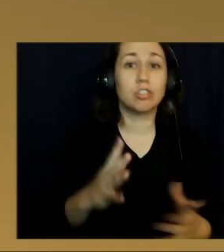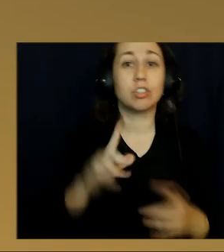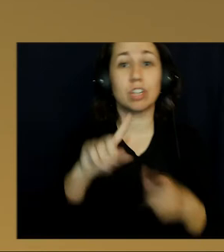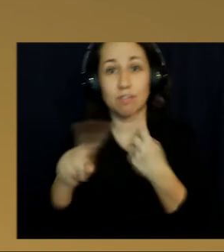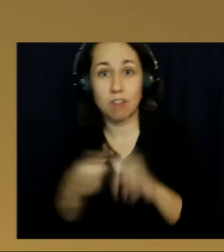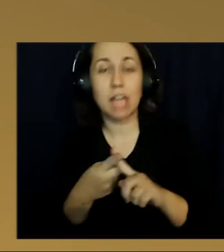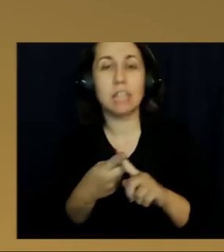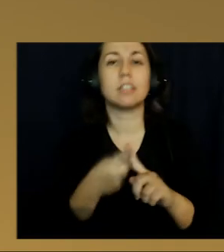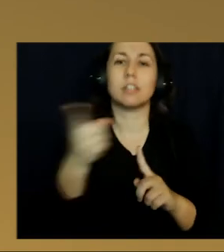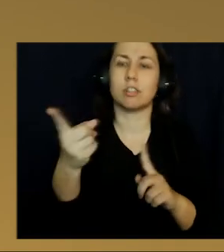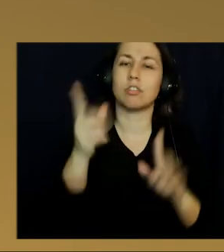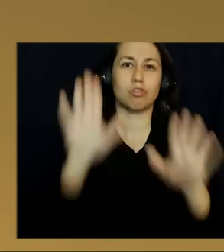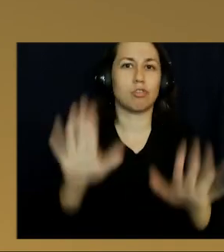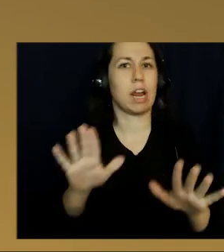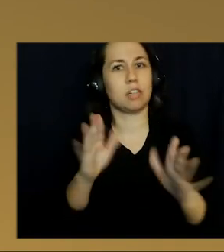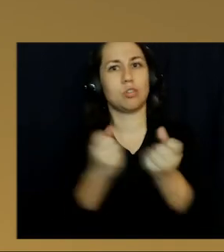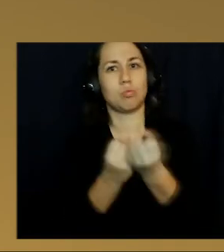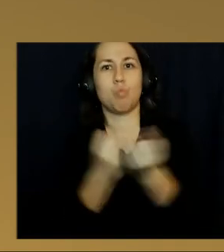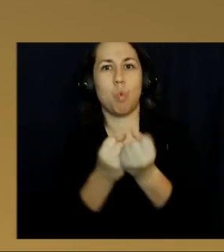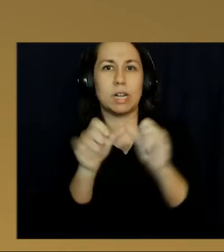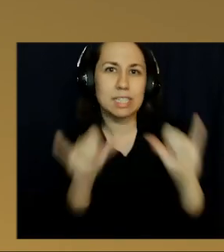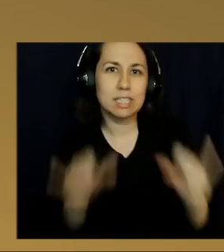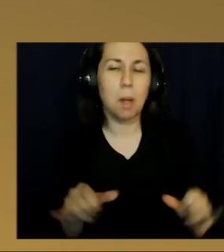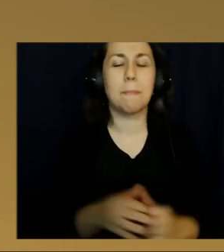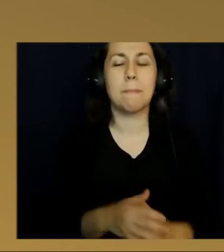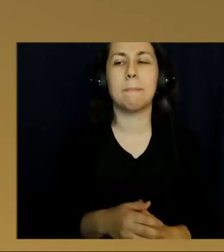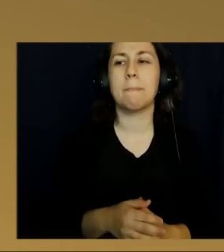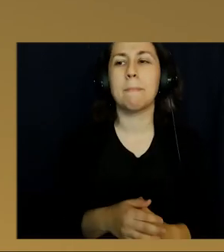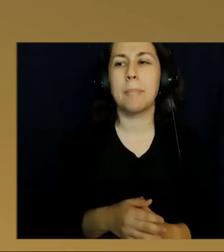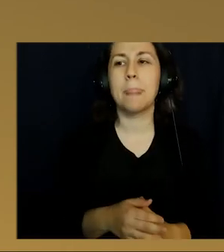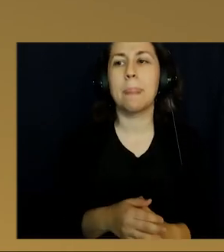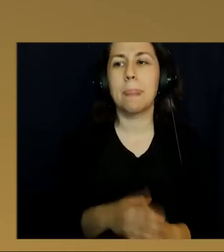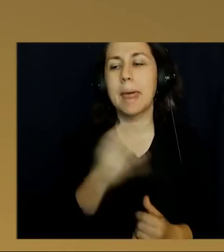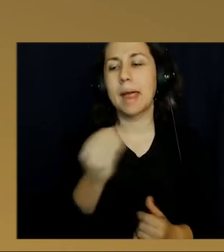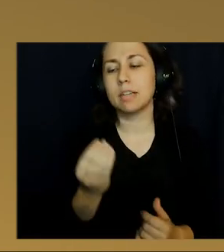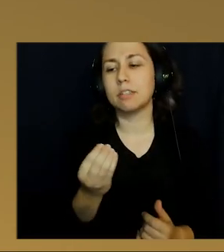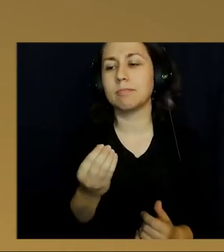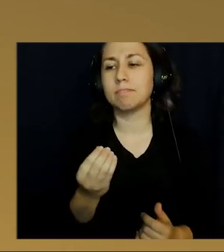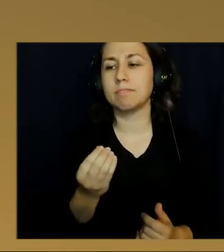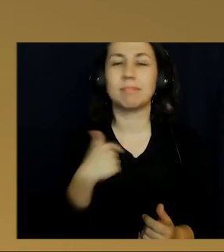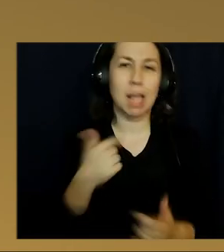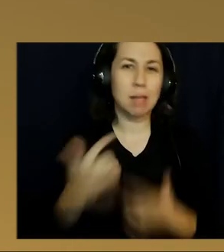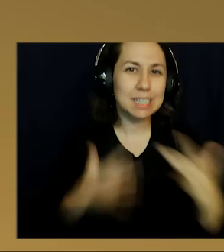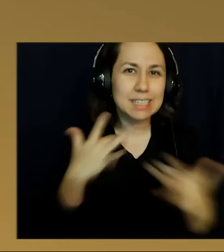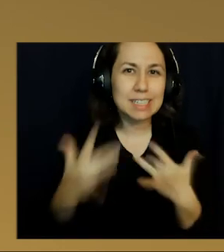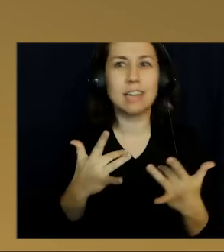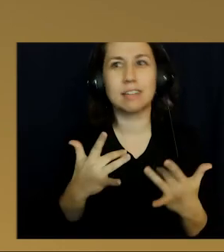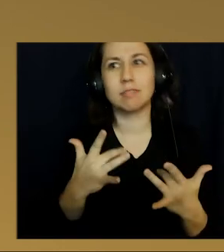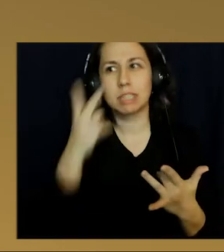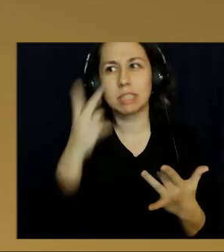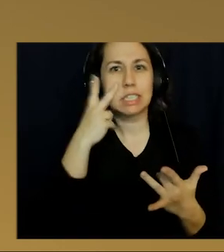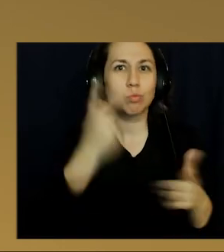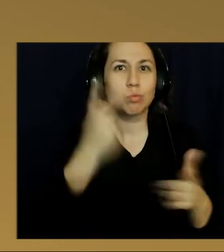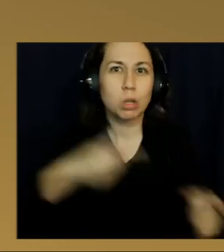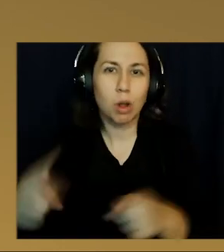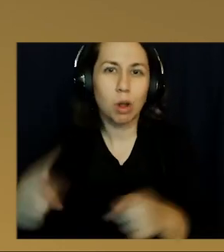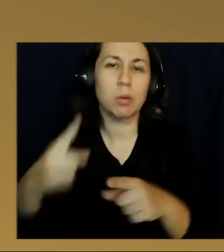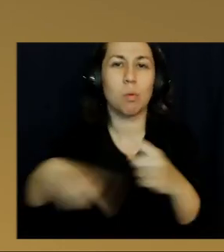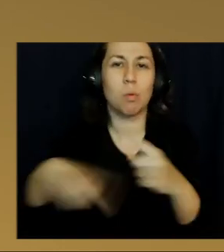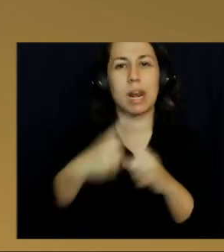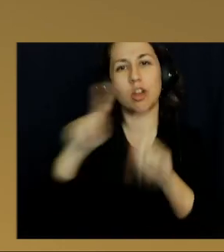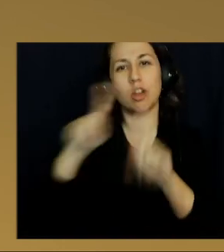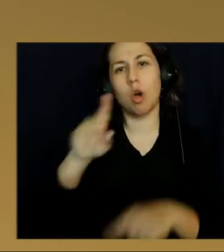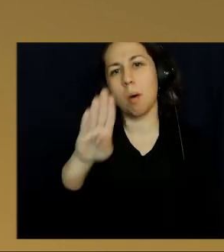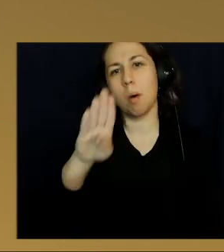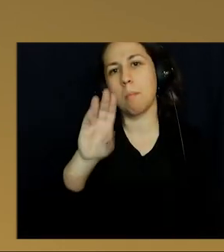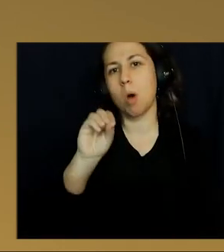Quiero agradecer a mis padres, maestros y amigos por ser un sistema de apoyo, emocionado por lo que viene.